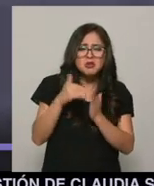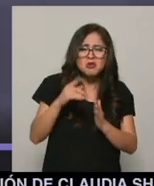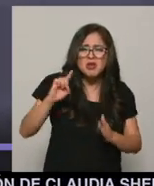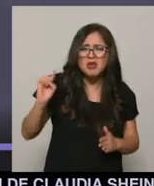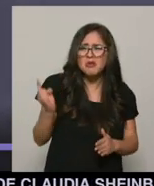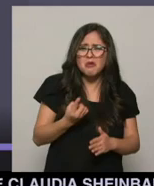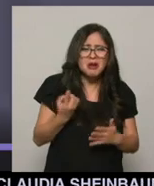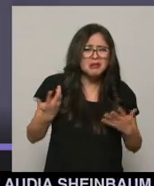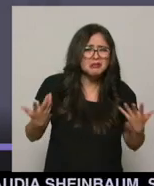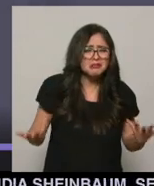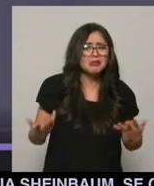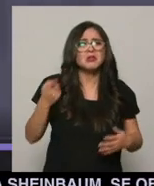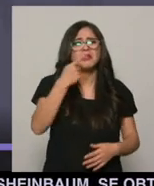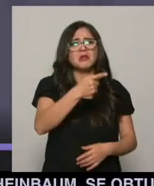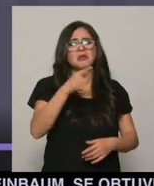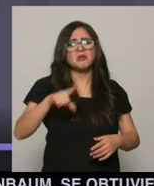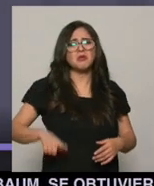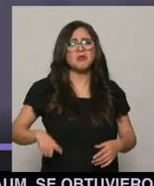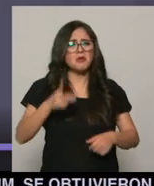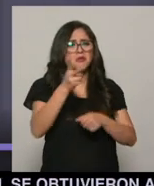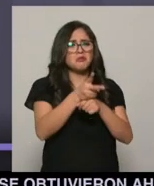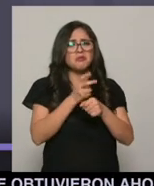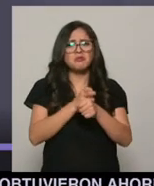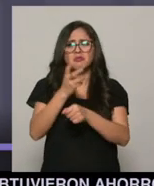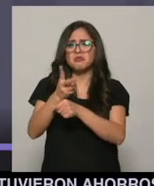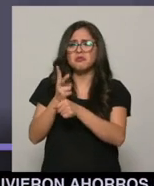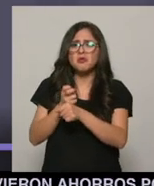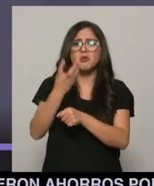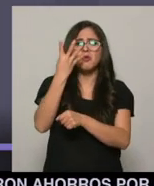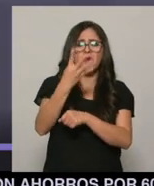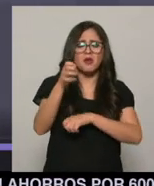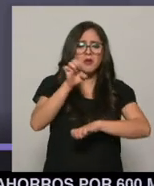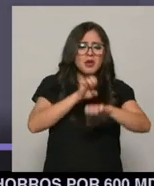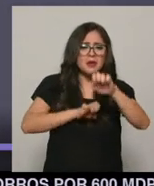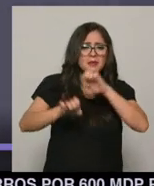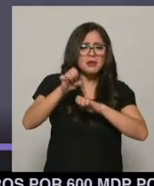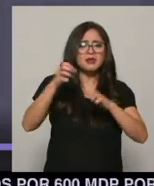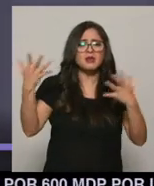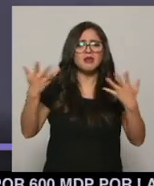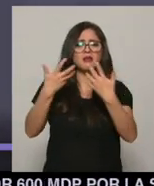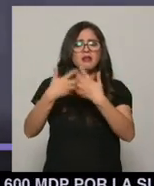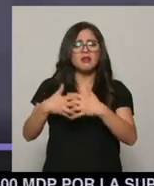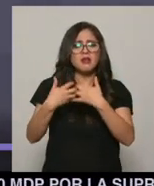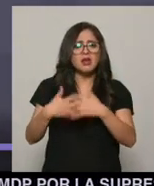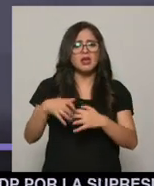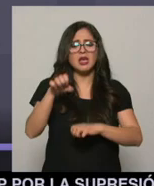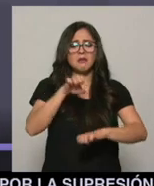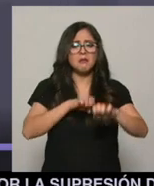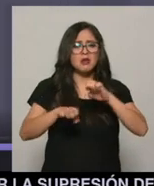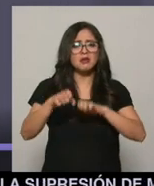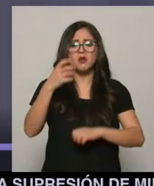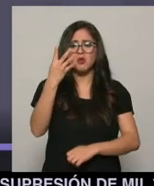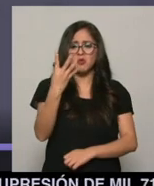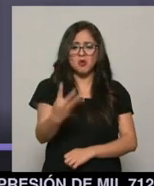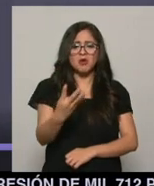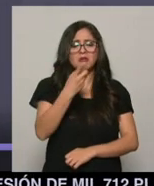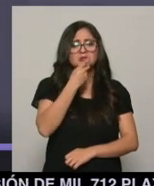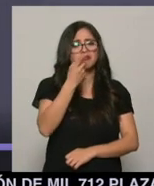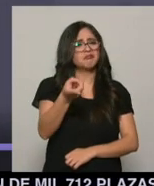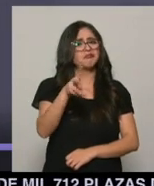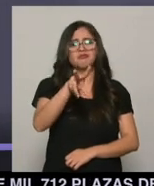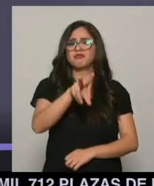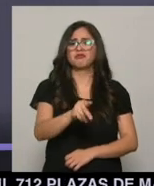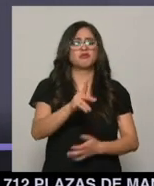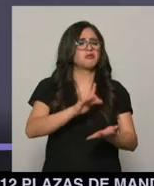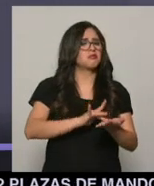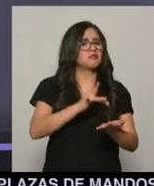gobierno invitó a las 4 empresas más importantes del mundo que hacen refinerías a construirla, y las 4 empresas le dijeron muchas gracias, no se